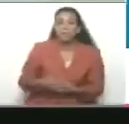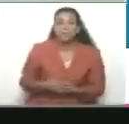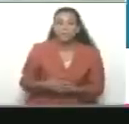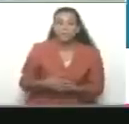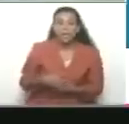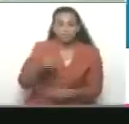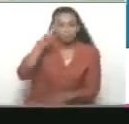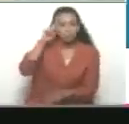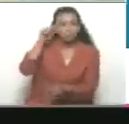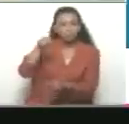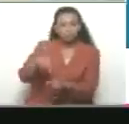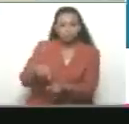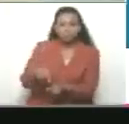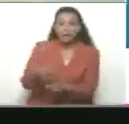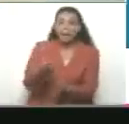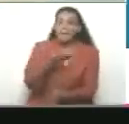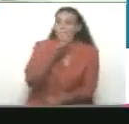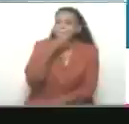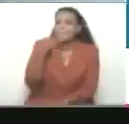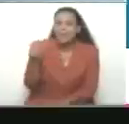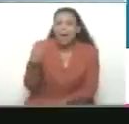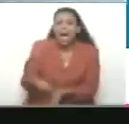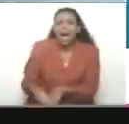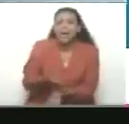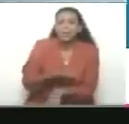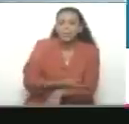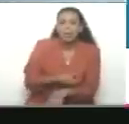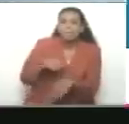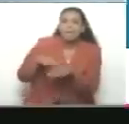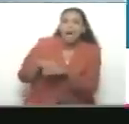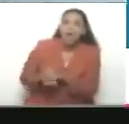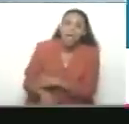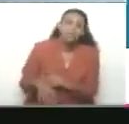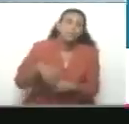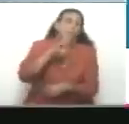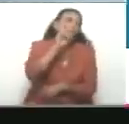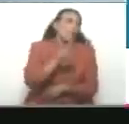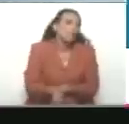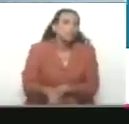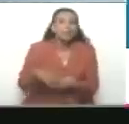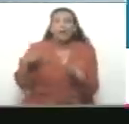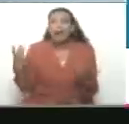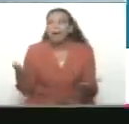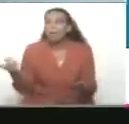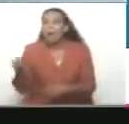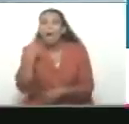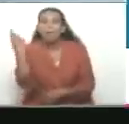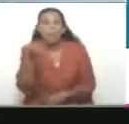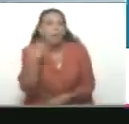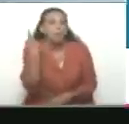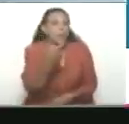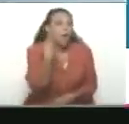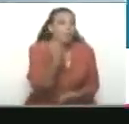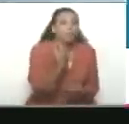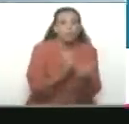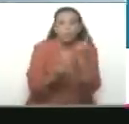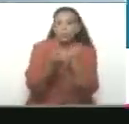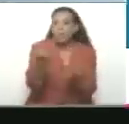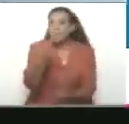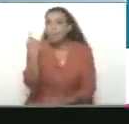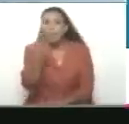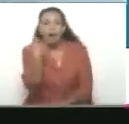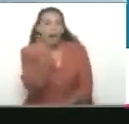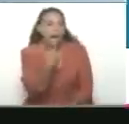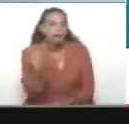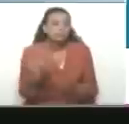nuestra sala preferida Pues nosotros andamos pariendo todos los días parendo recursos pariendo resultados